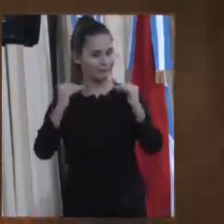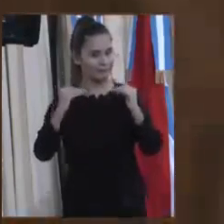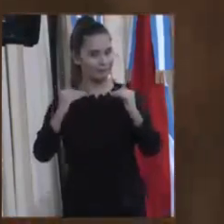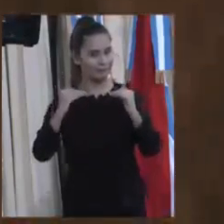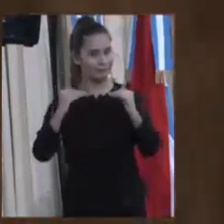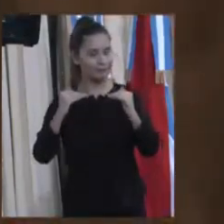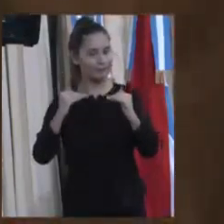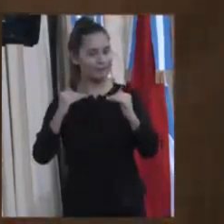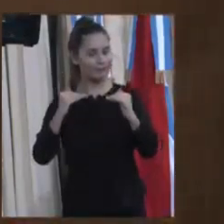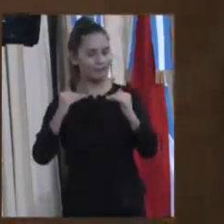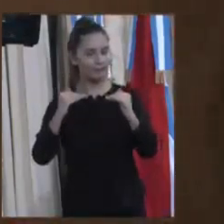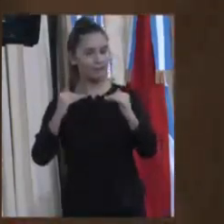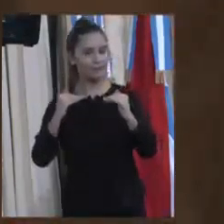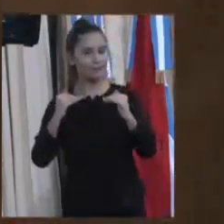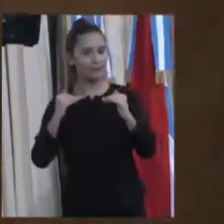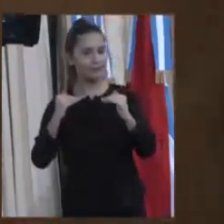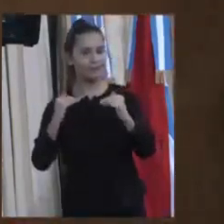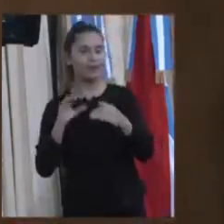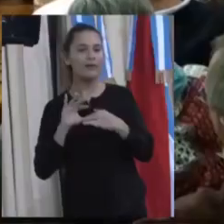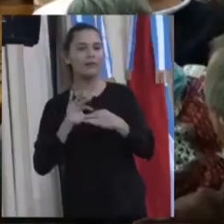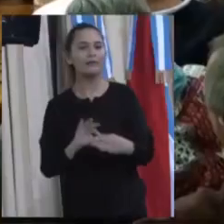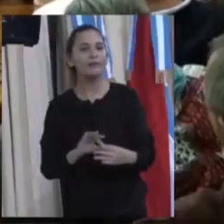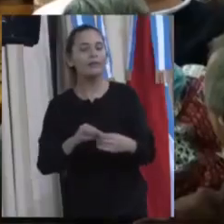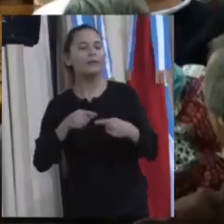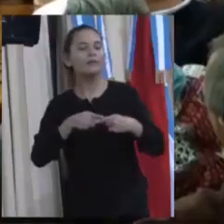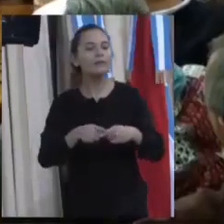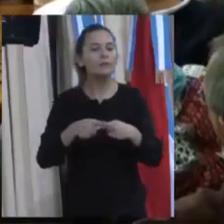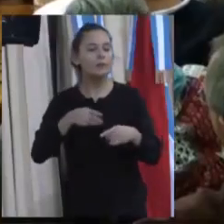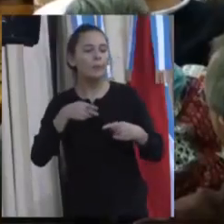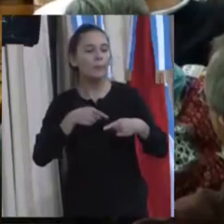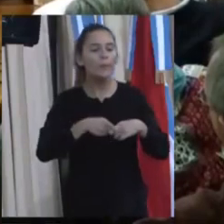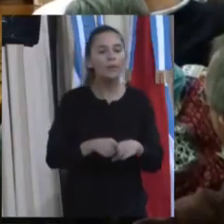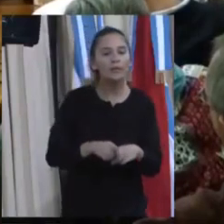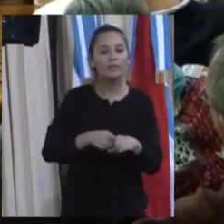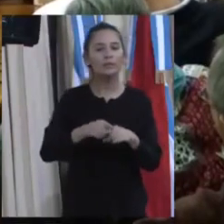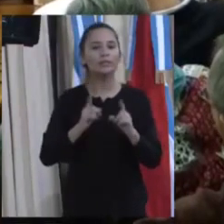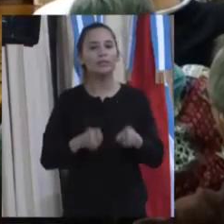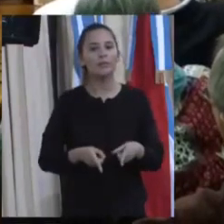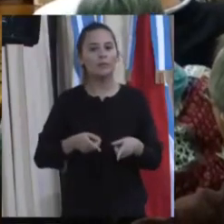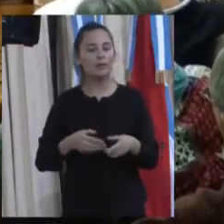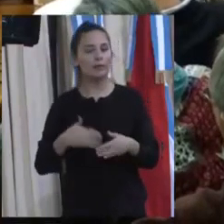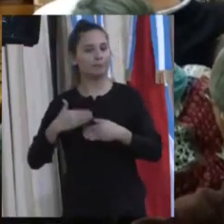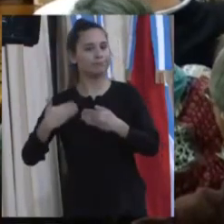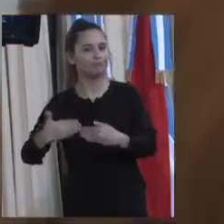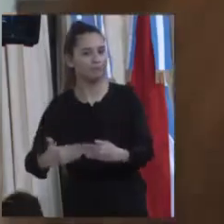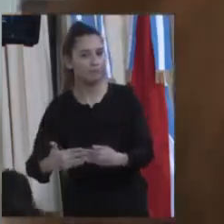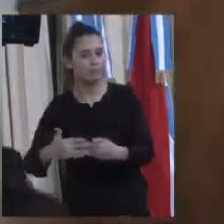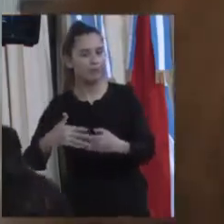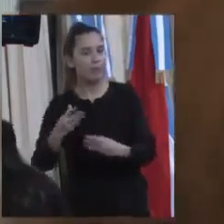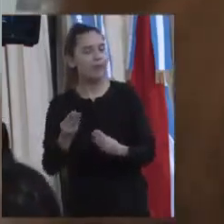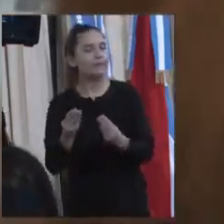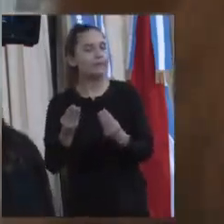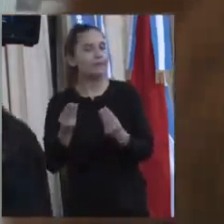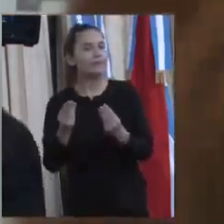más asociado de la discusión estrictamente política a la cuestión del desarrollo o el